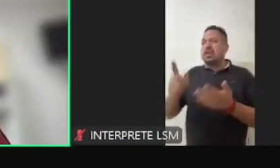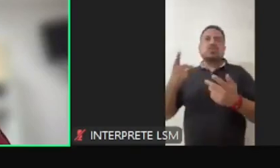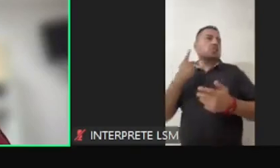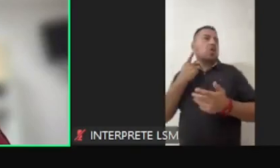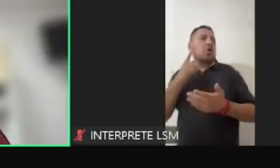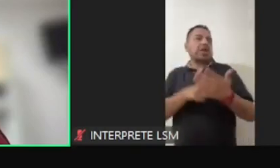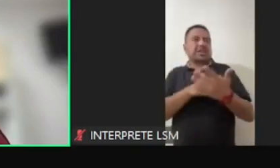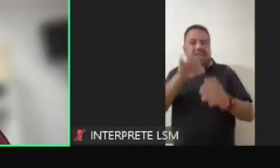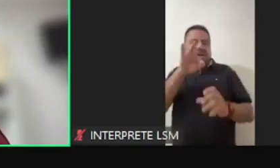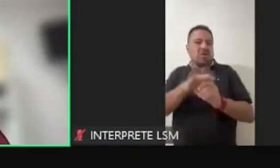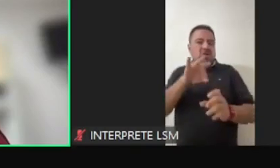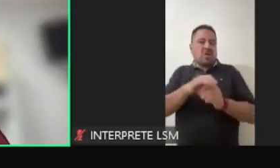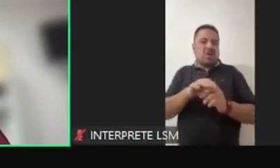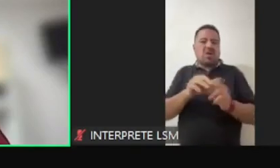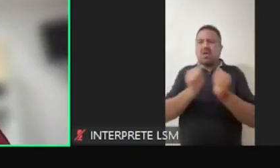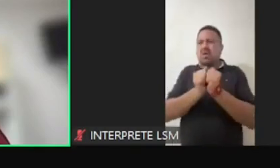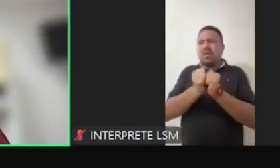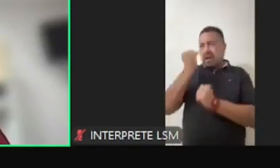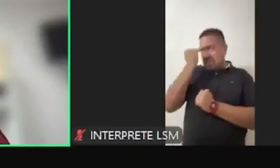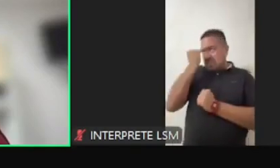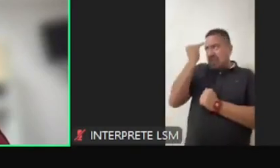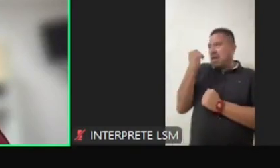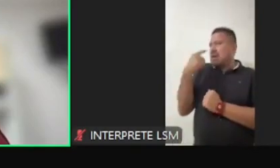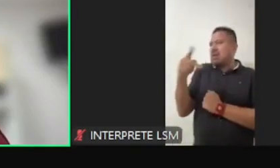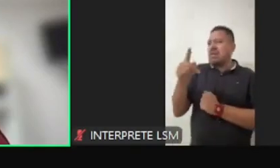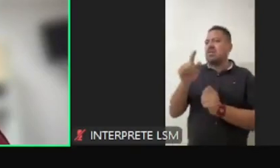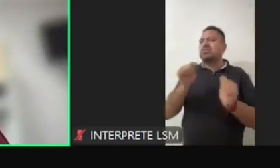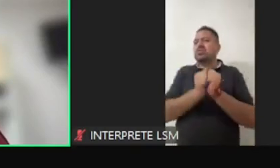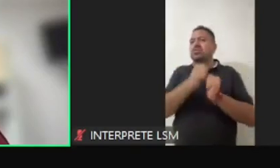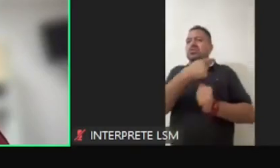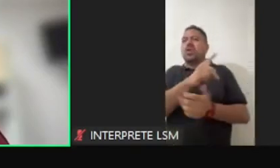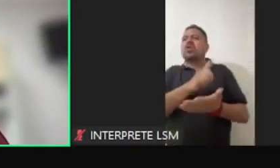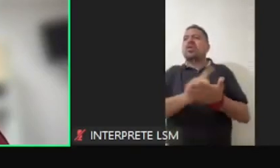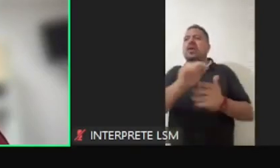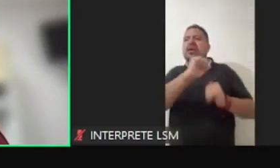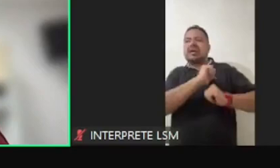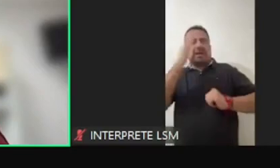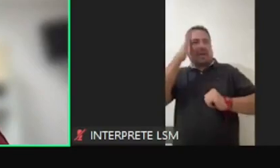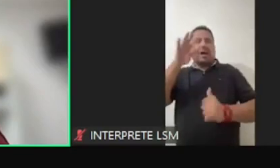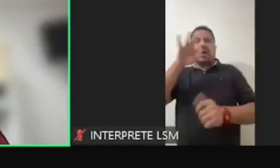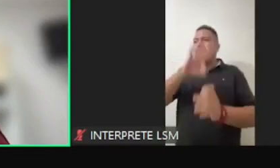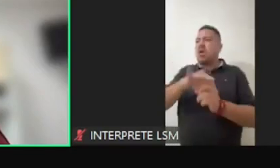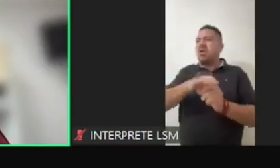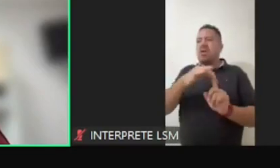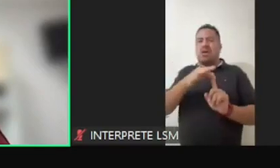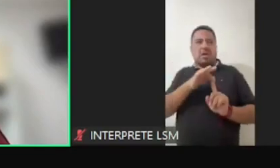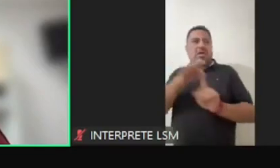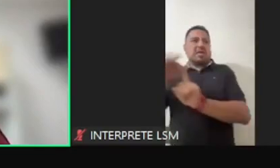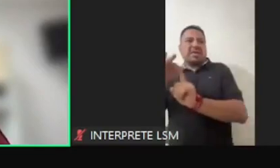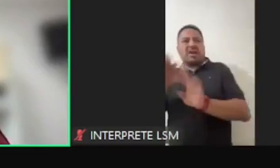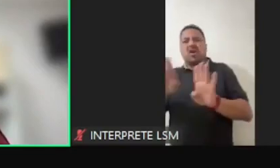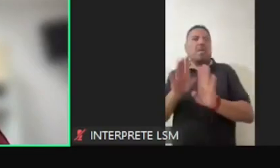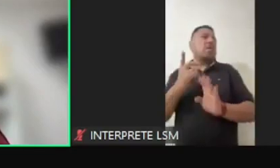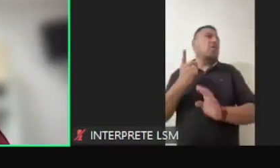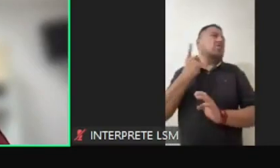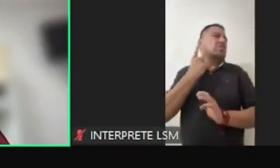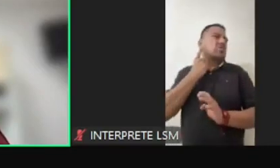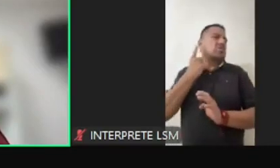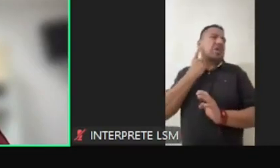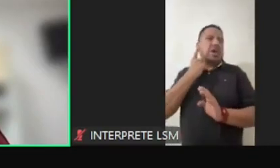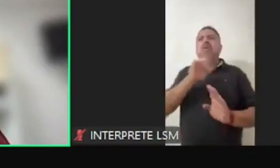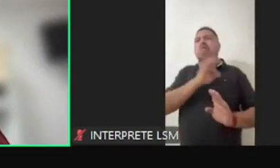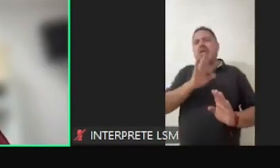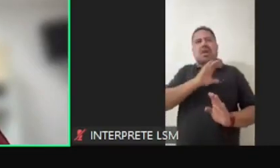electorales al partir de la idea de que su derecho a ejercer el cargo para el que fue votada como legisladora Y obtener una